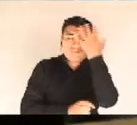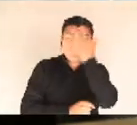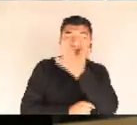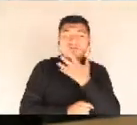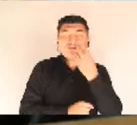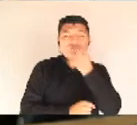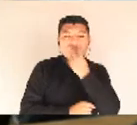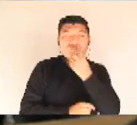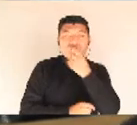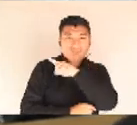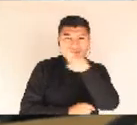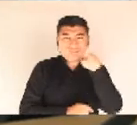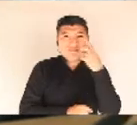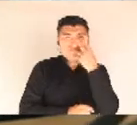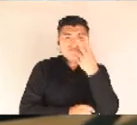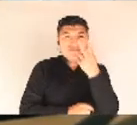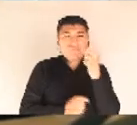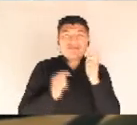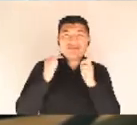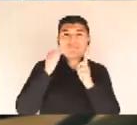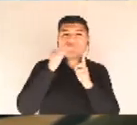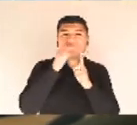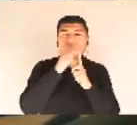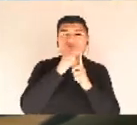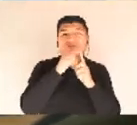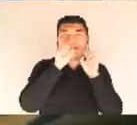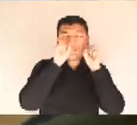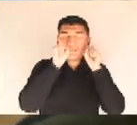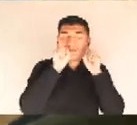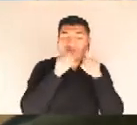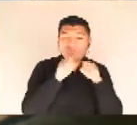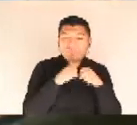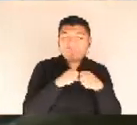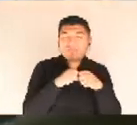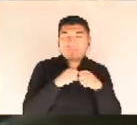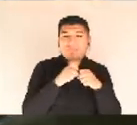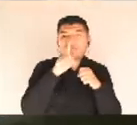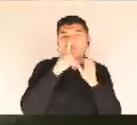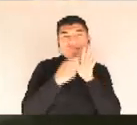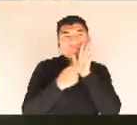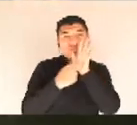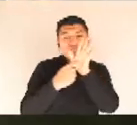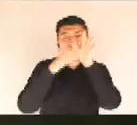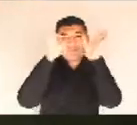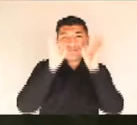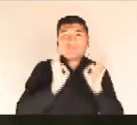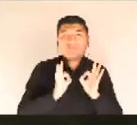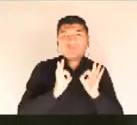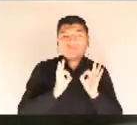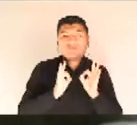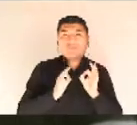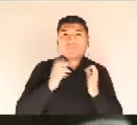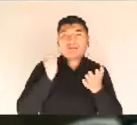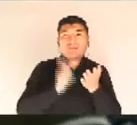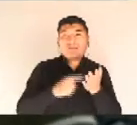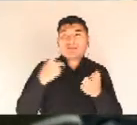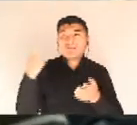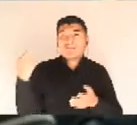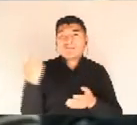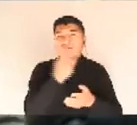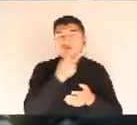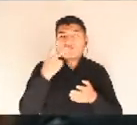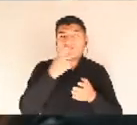y fíjense hasta hasta se puede volver un símbolo a veces se unen las dos